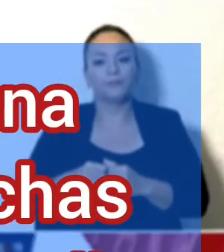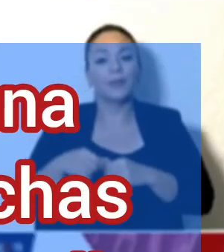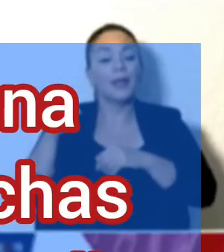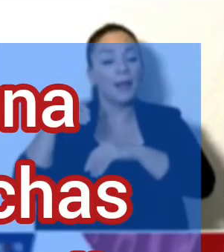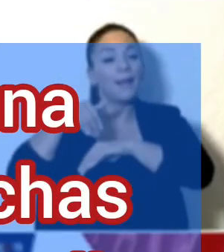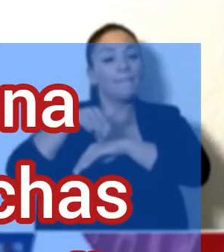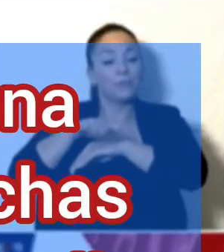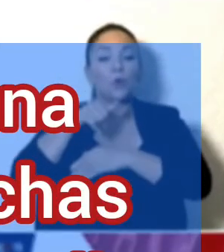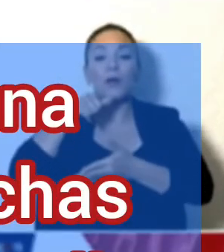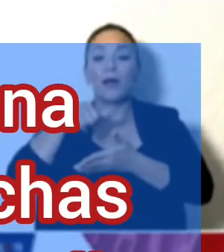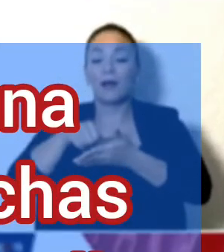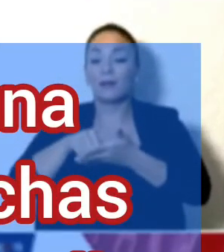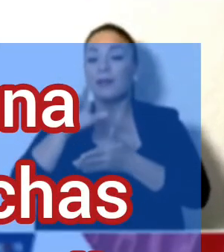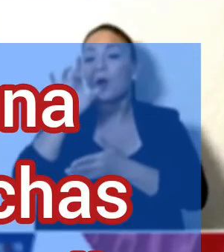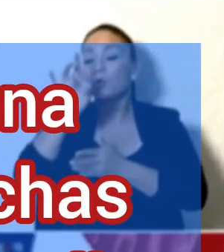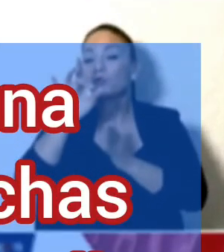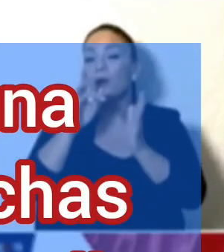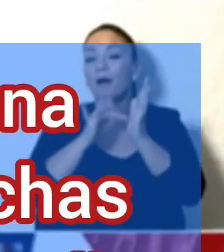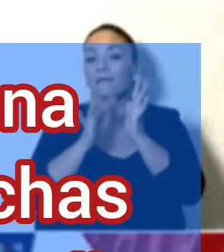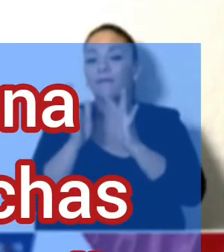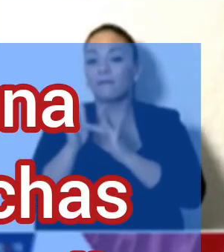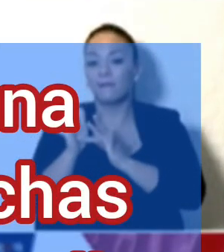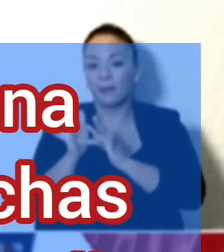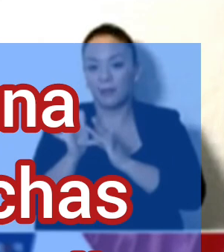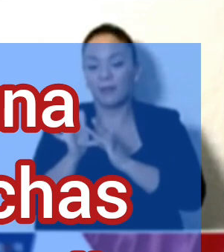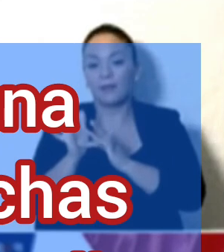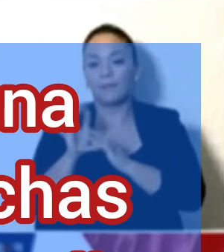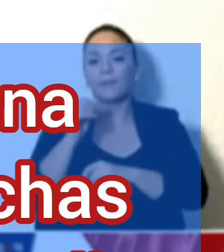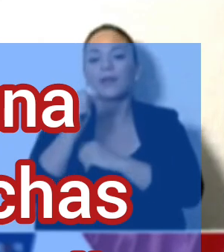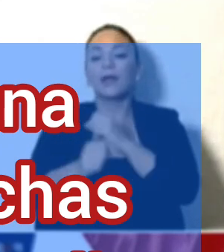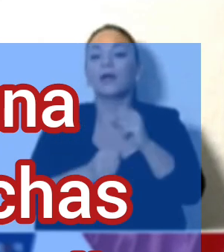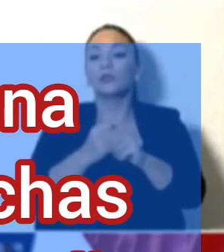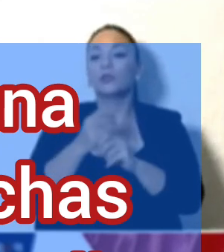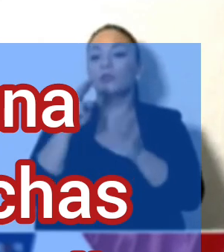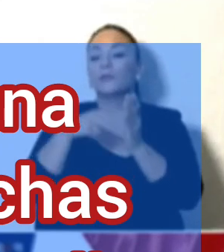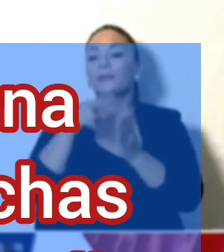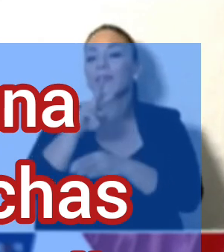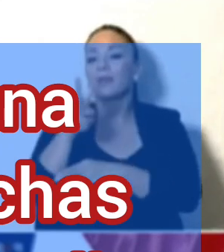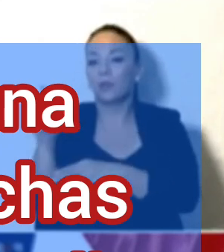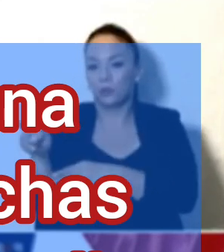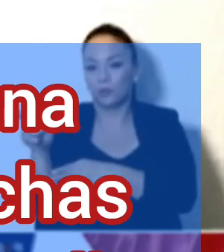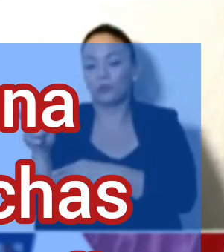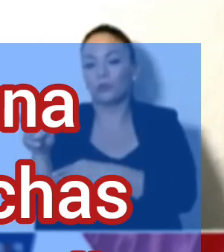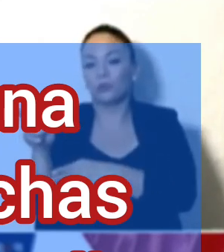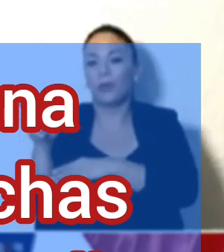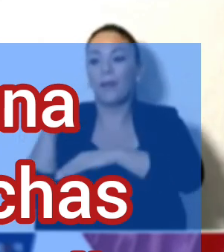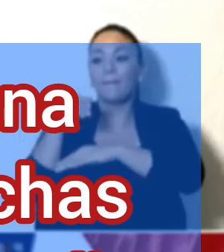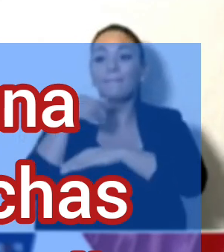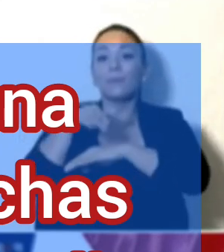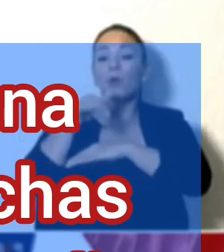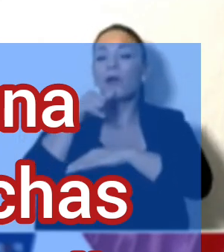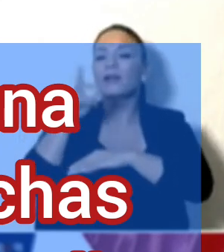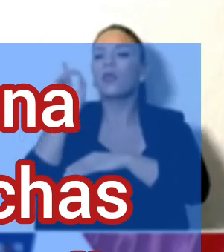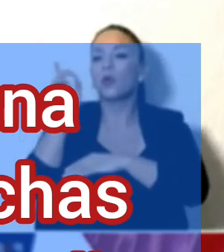una carta el 8 de abril del año 2022 a la Unión